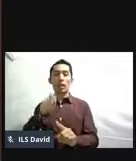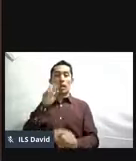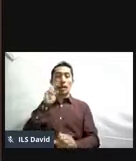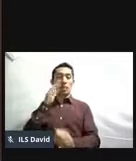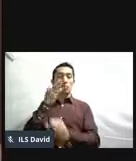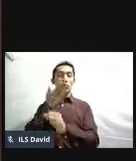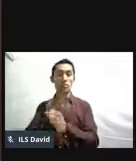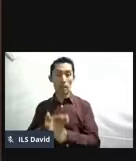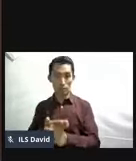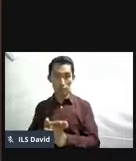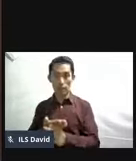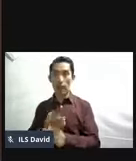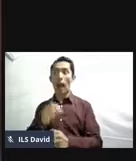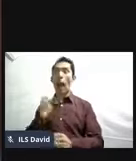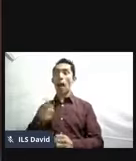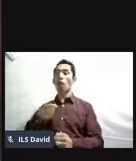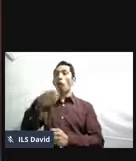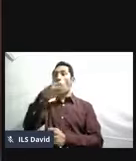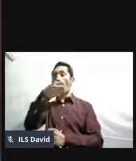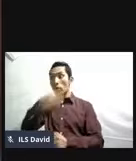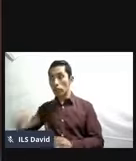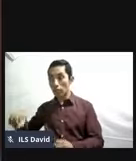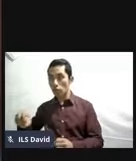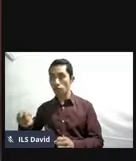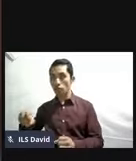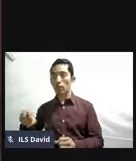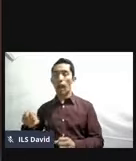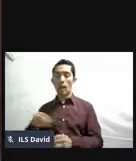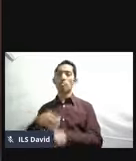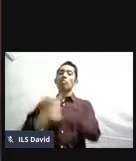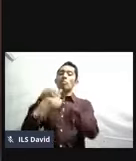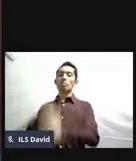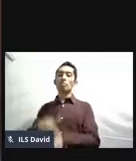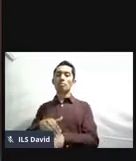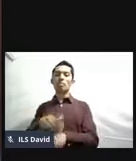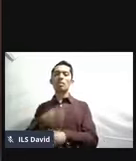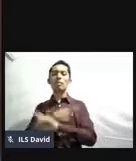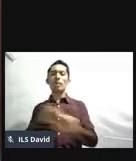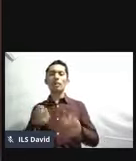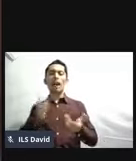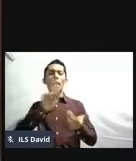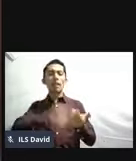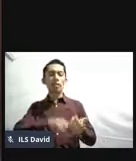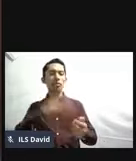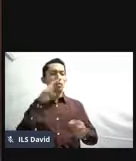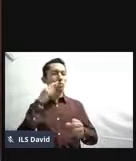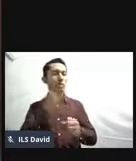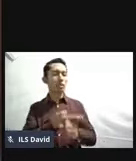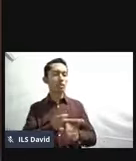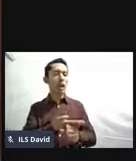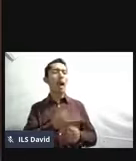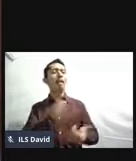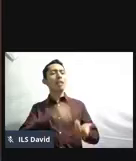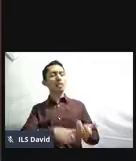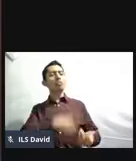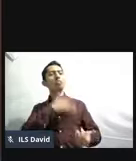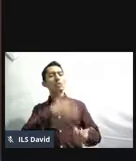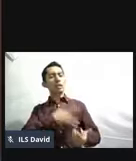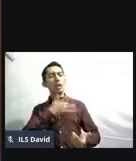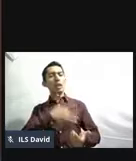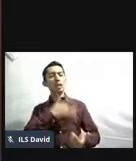habla, insisto, del valor de la responsabilidad. ¿Por qué como abogadas y abogados se tiene que establecer